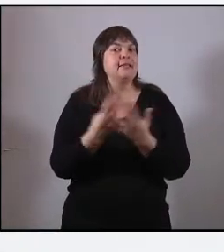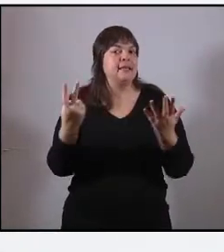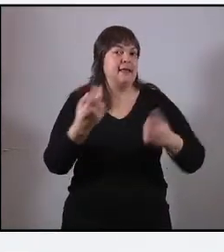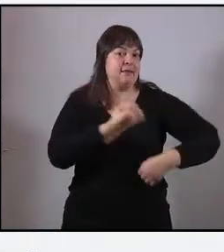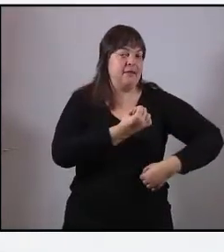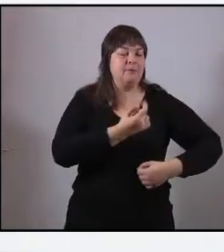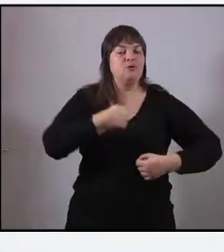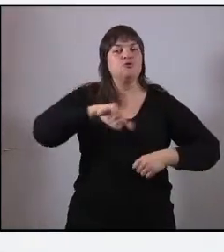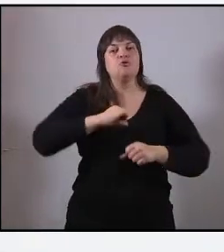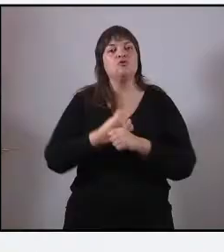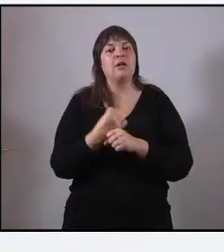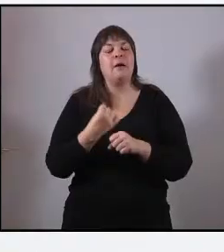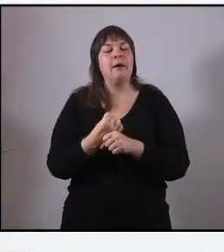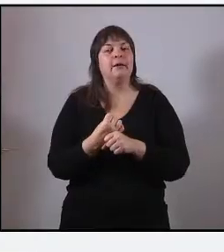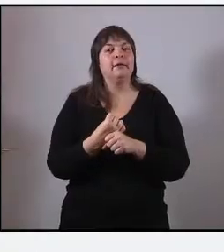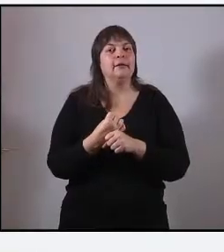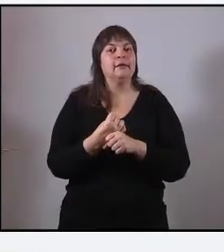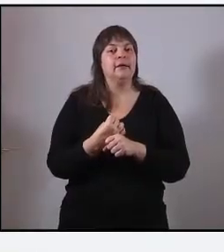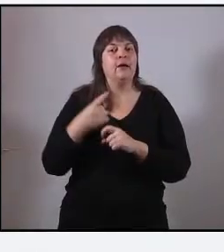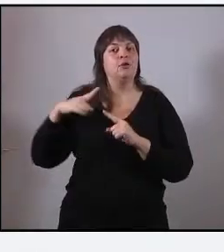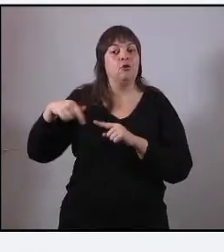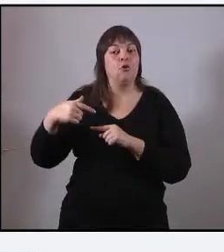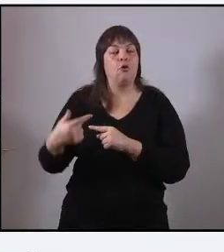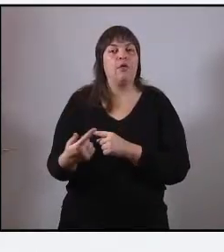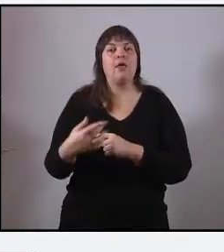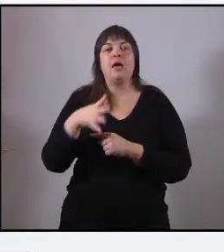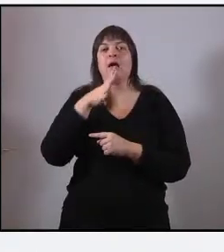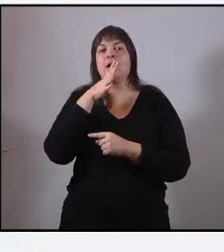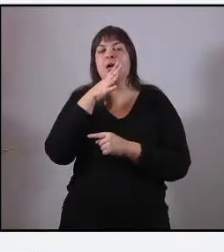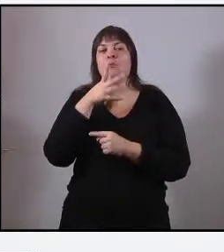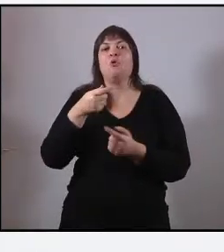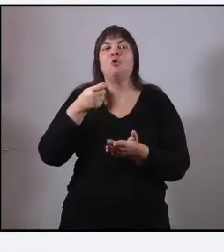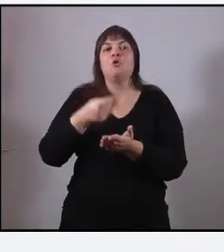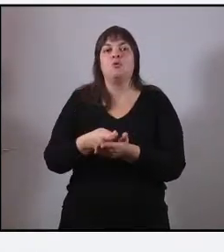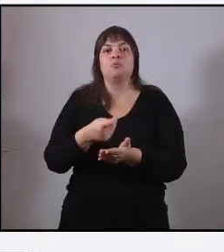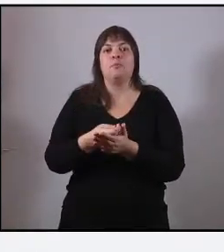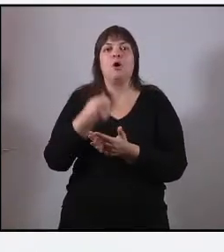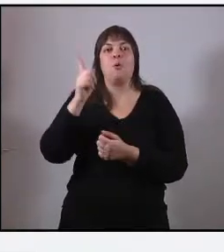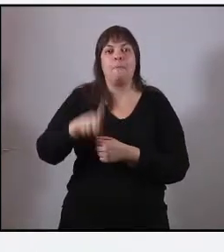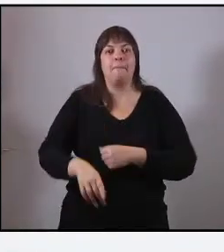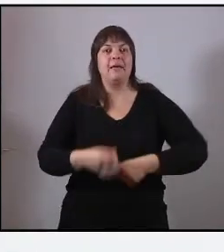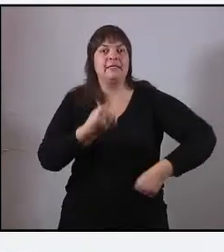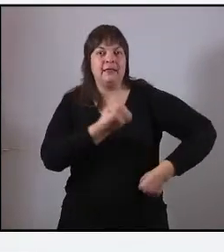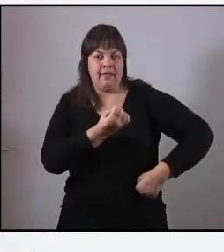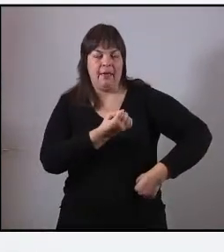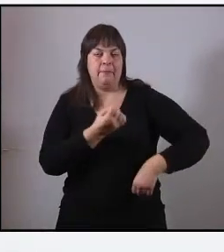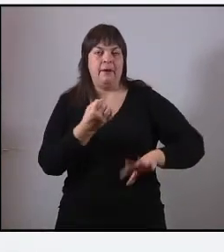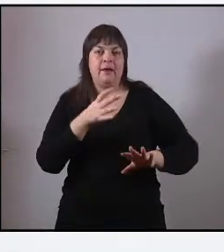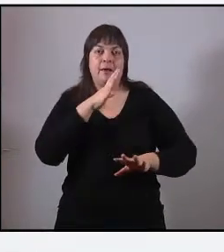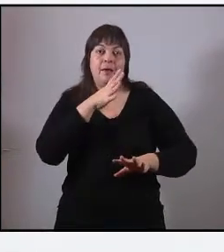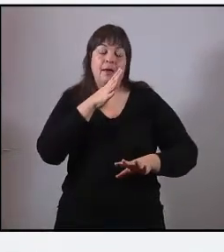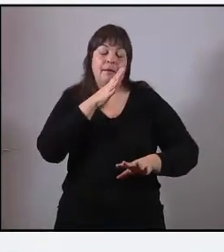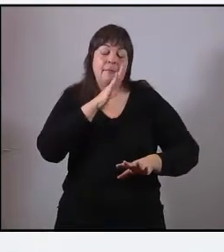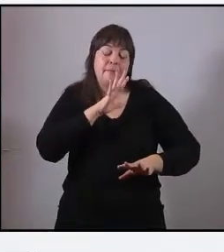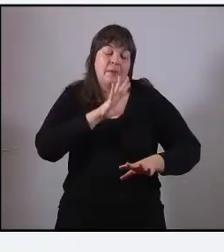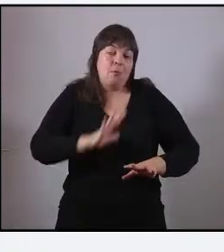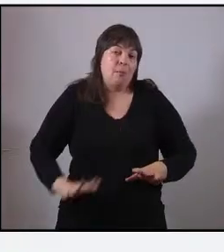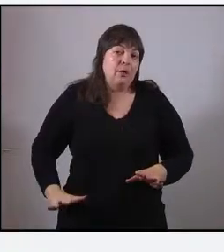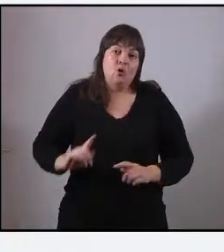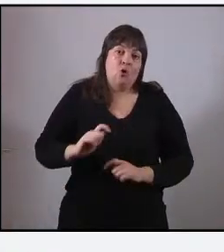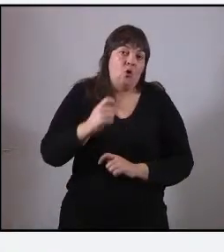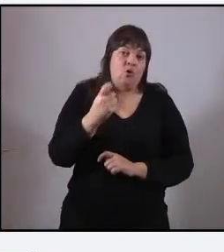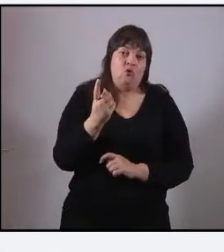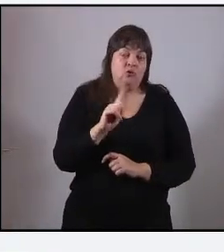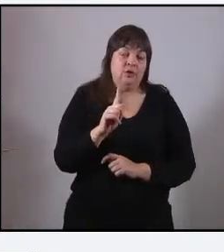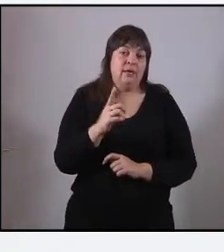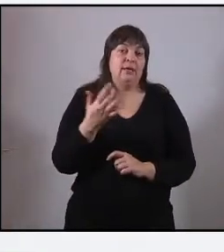estado trabajando todos estos días para poder hacer un segundo pago en el mes de diciembre. Por ahora no lo conseguimos, a más